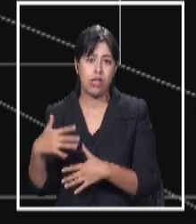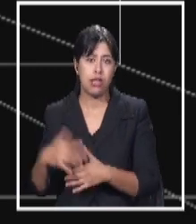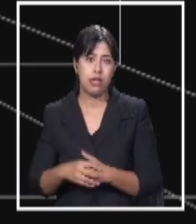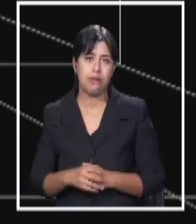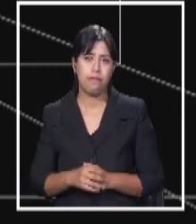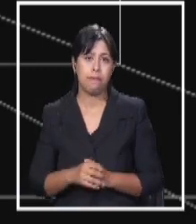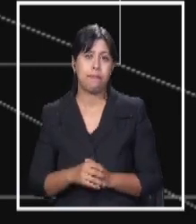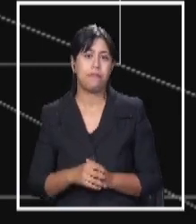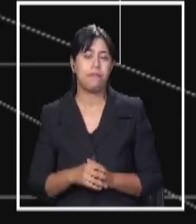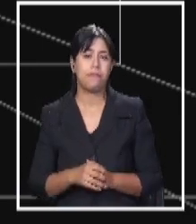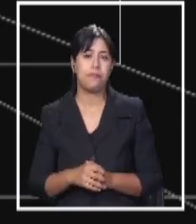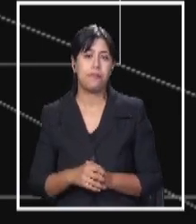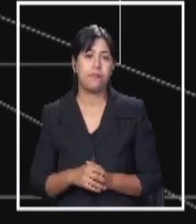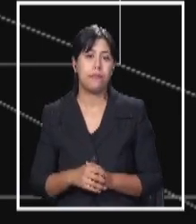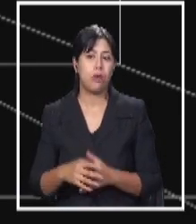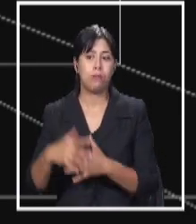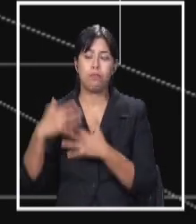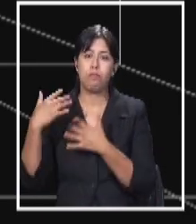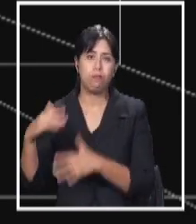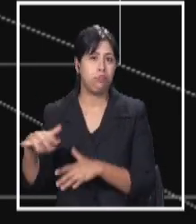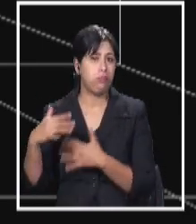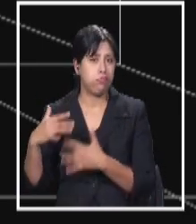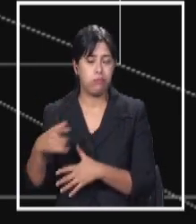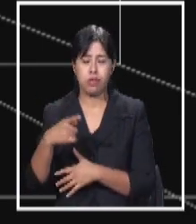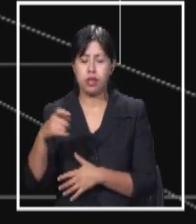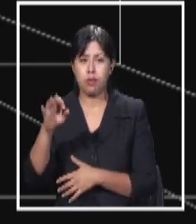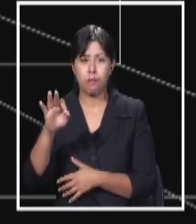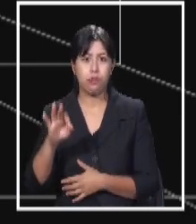¿Sí? Absolutamente fundamentales.